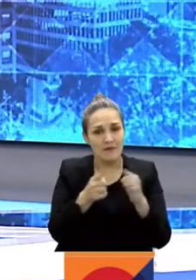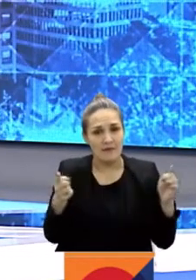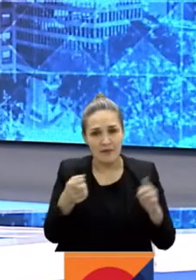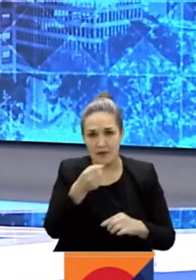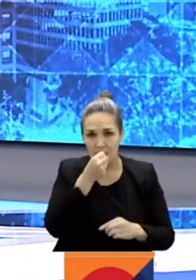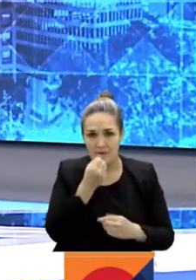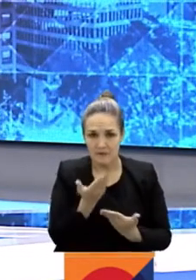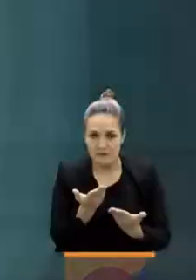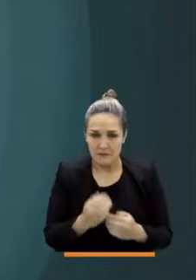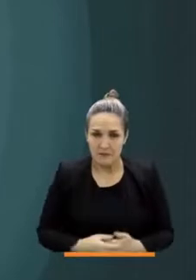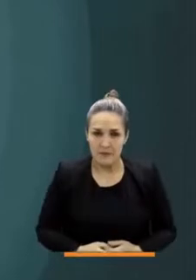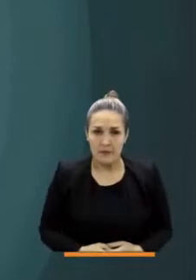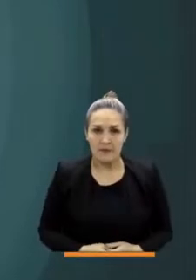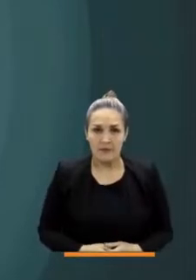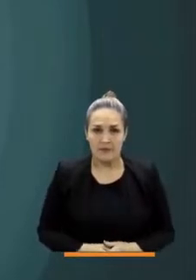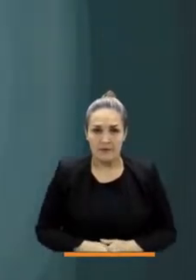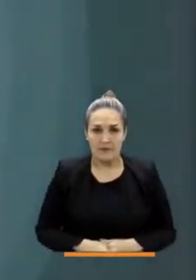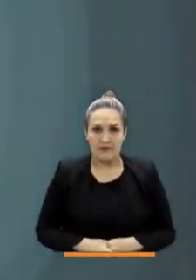nuestros titulares.